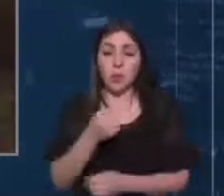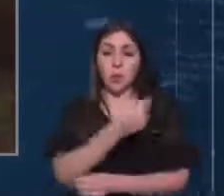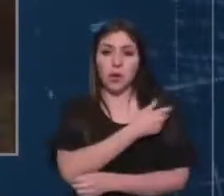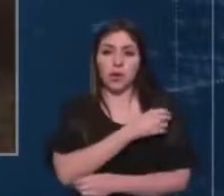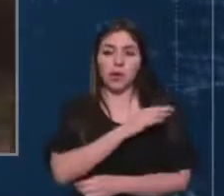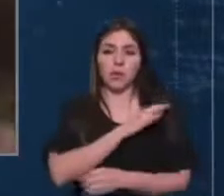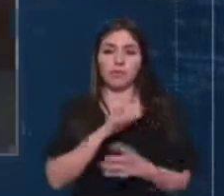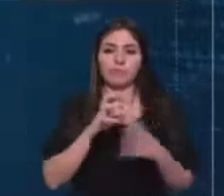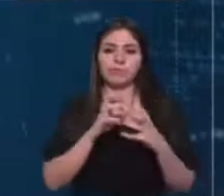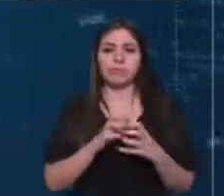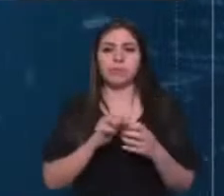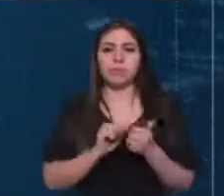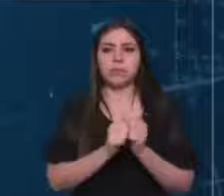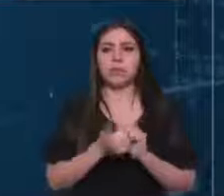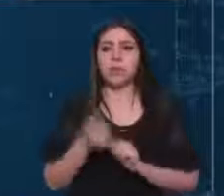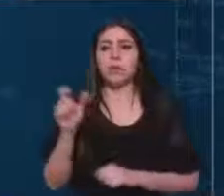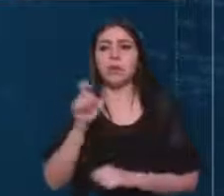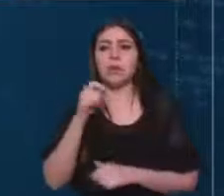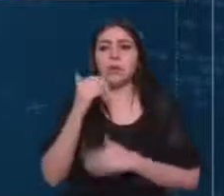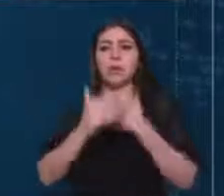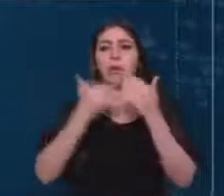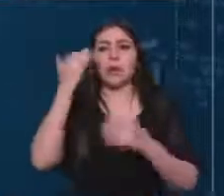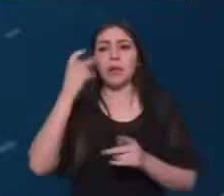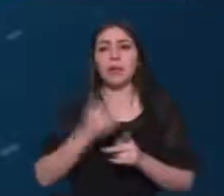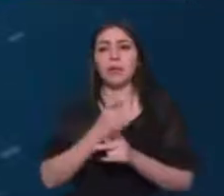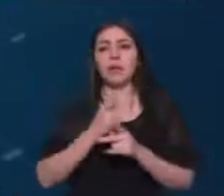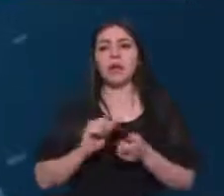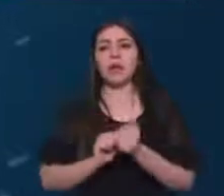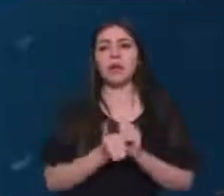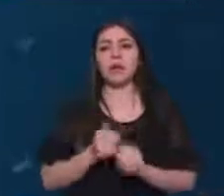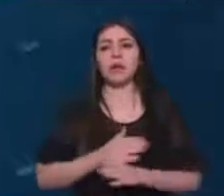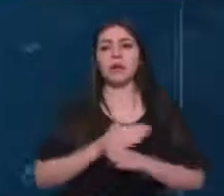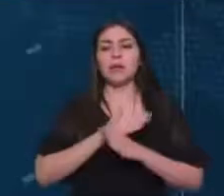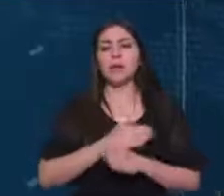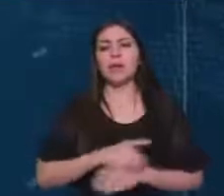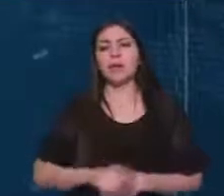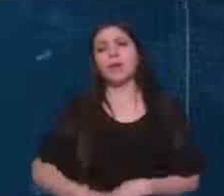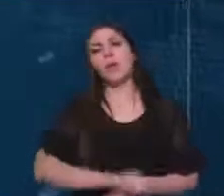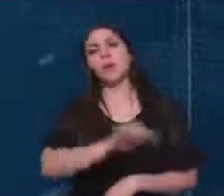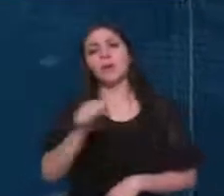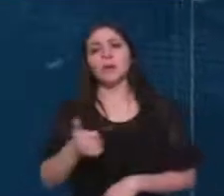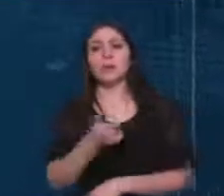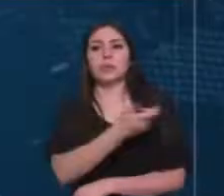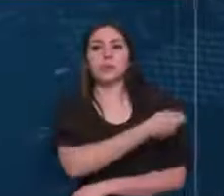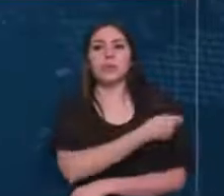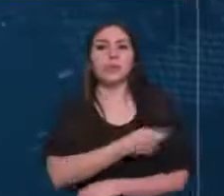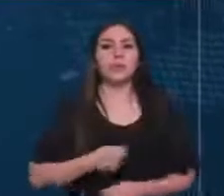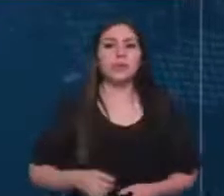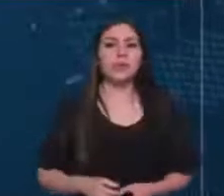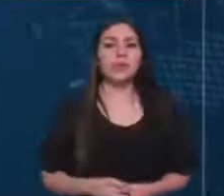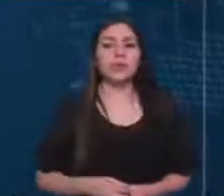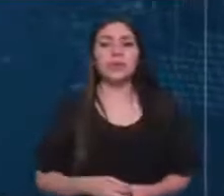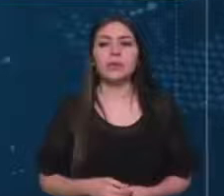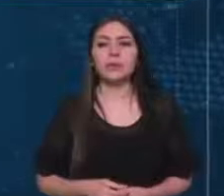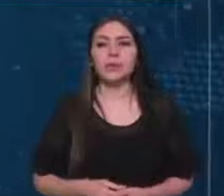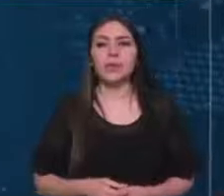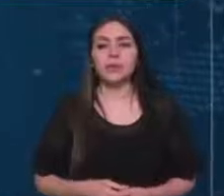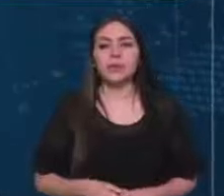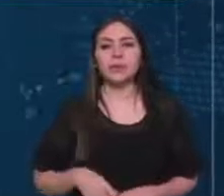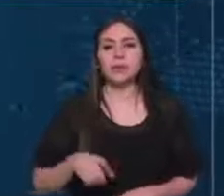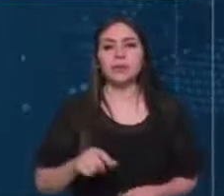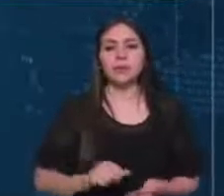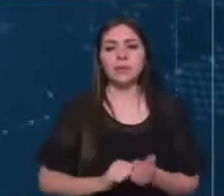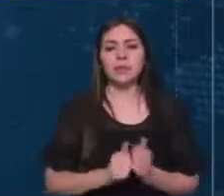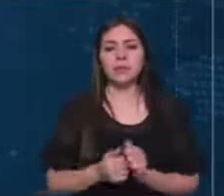de tiempo, pues ya se desarrolla una primera inmunidad y claro, con otra vacuna, pues no se van a neutralizar, sino que incluso se